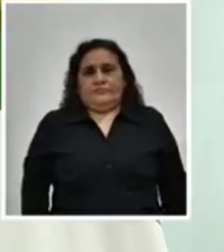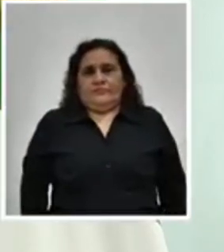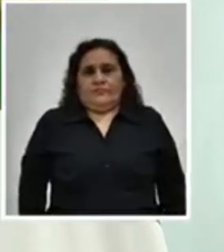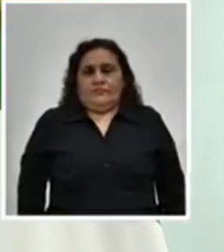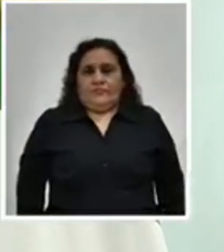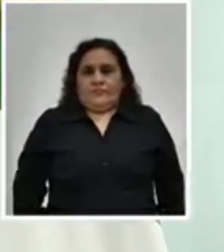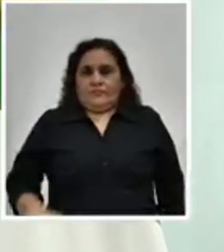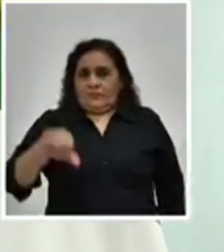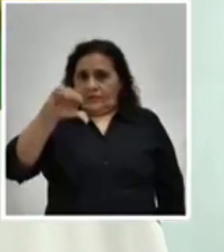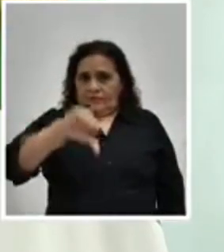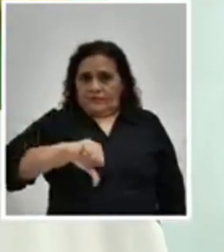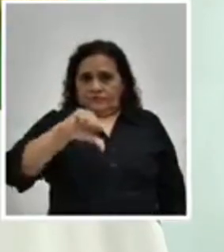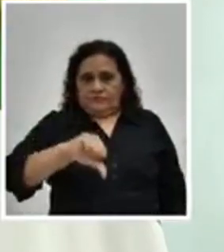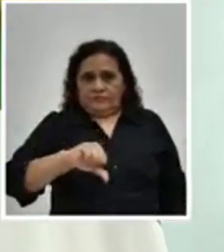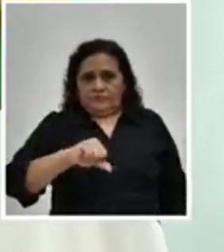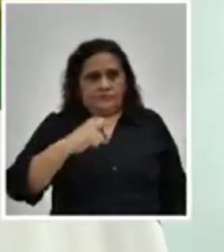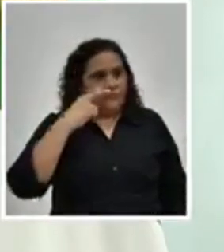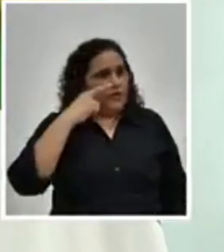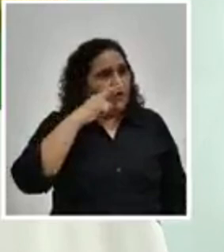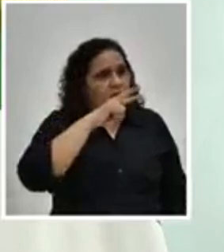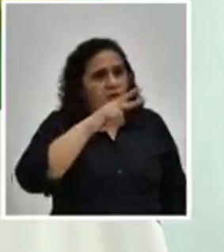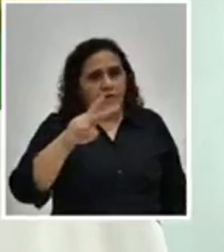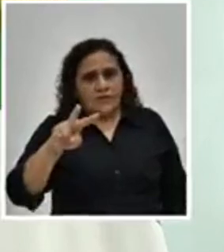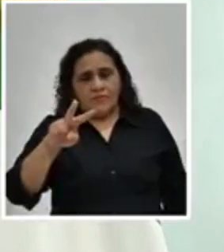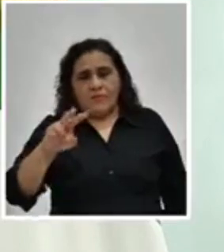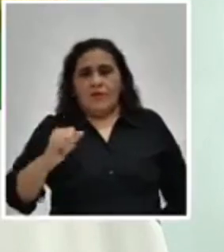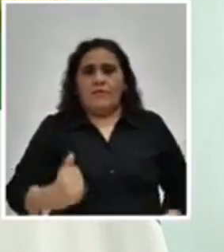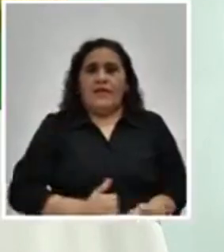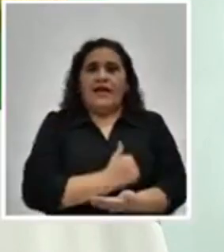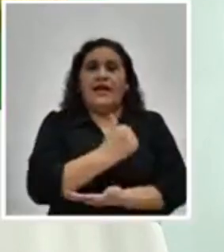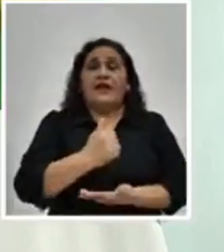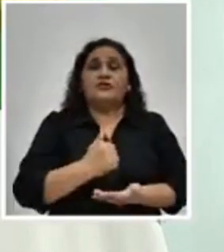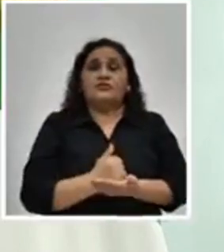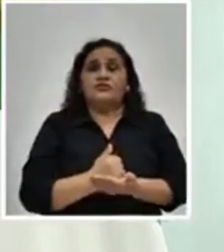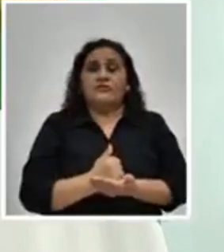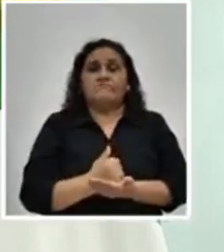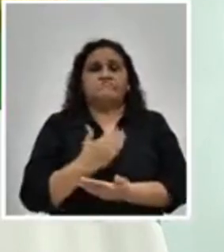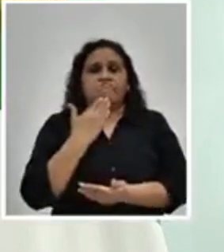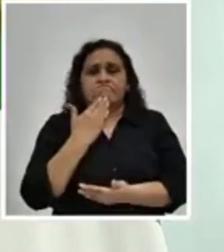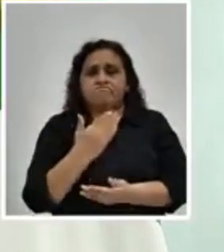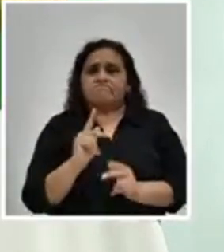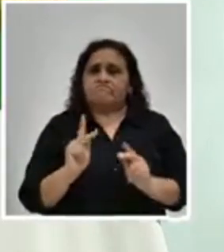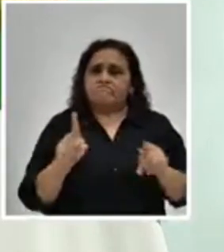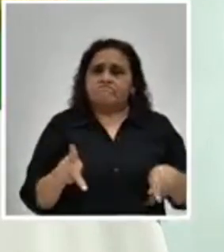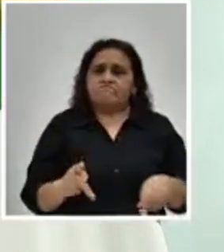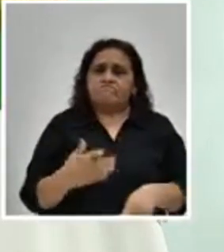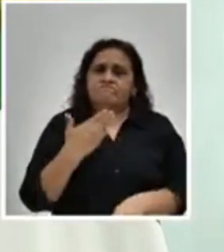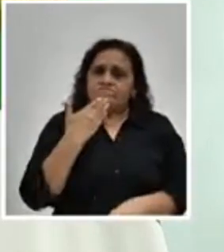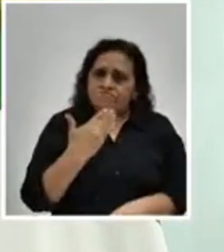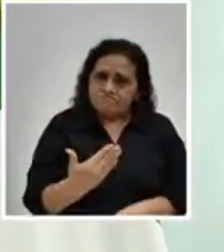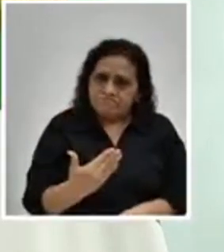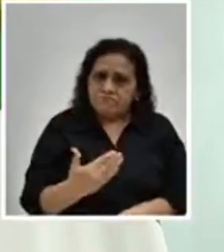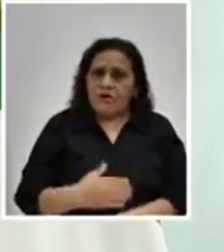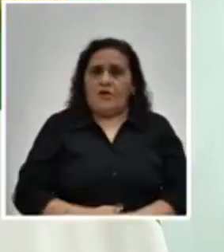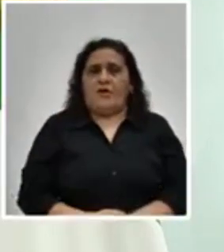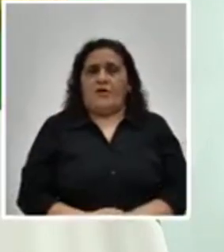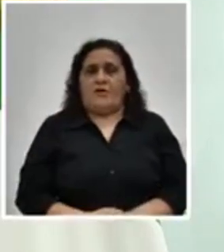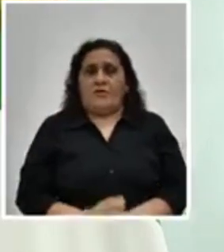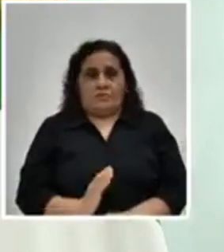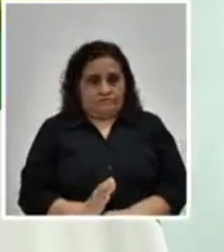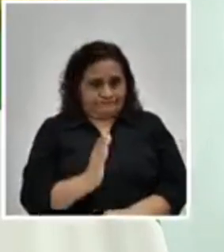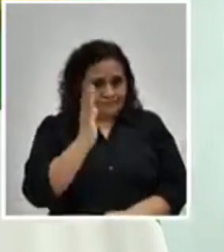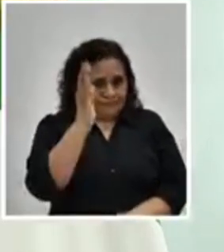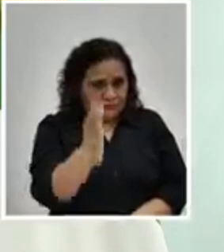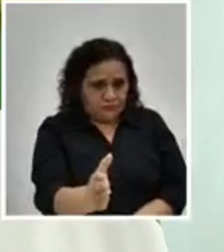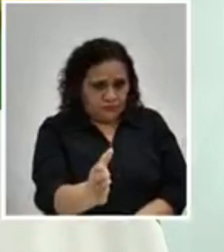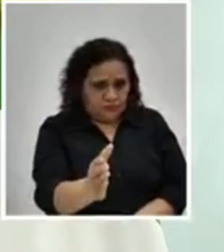Hoy, el panorama para nuestra ciudad y puerto es prometedor y alentador. El futuro inmediato